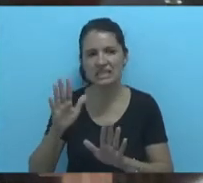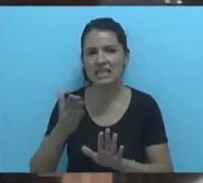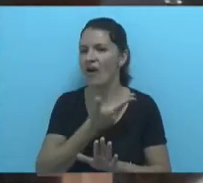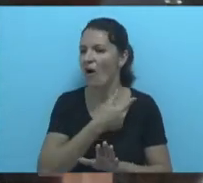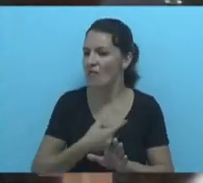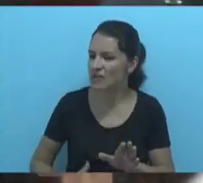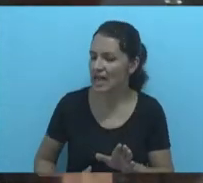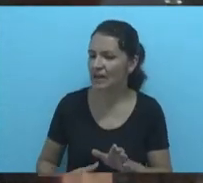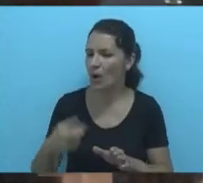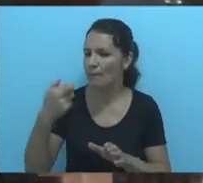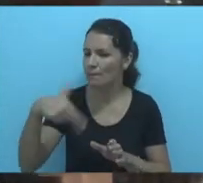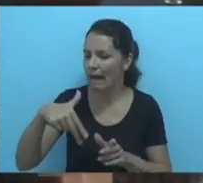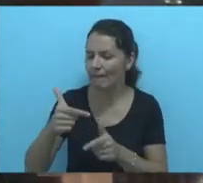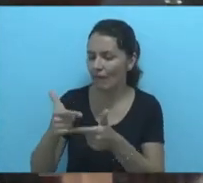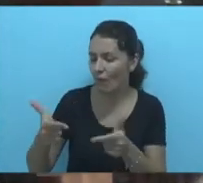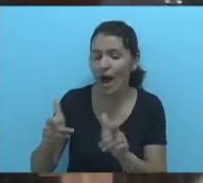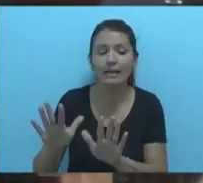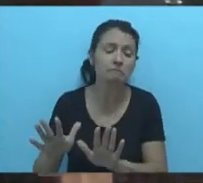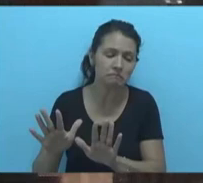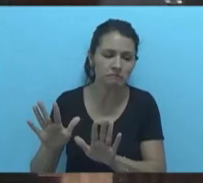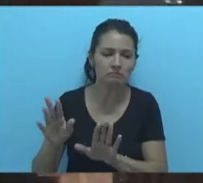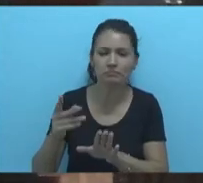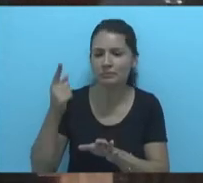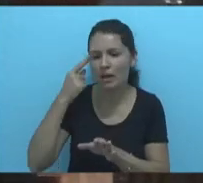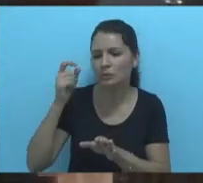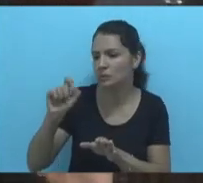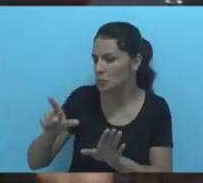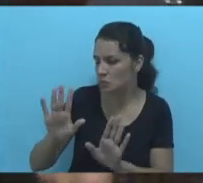plan. Bueno, es una valoración política de la que